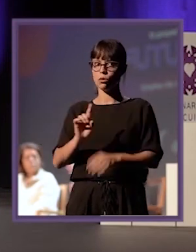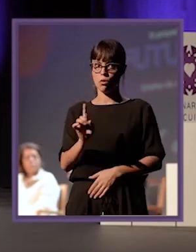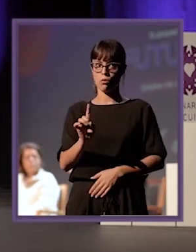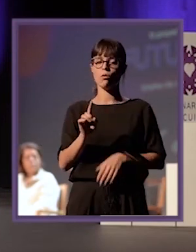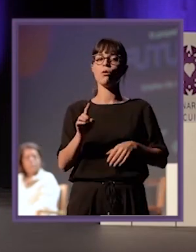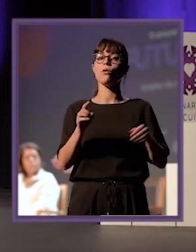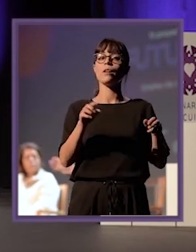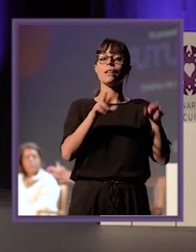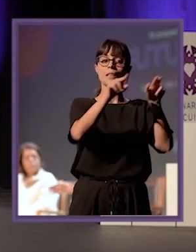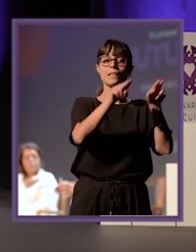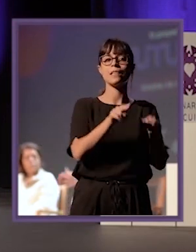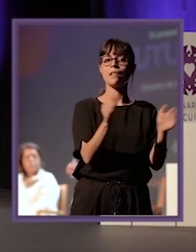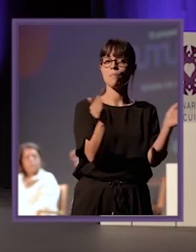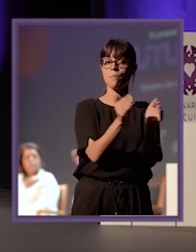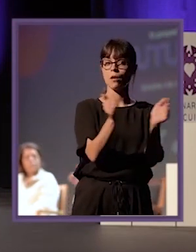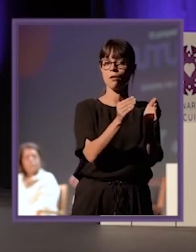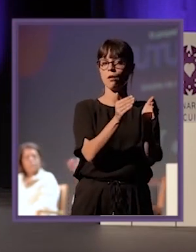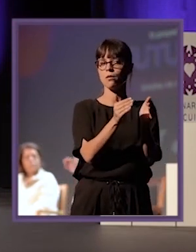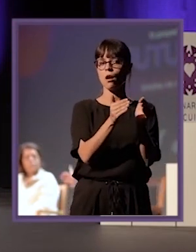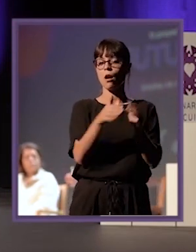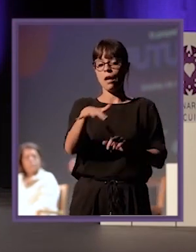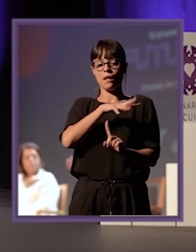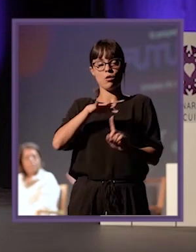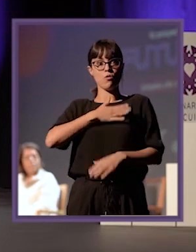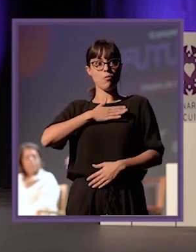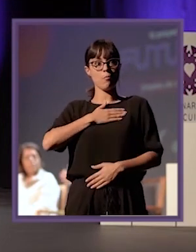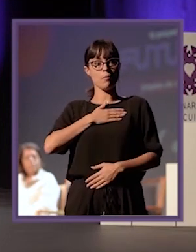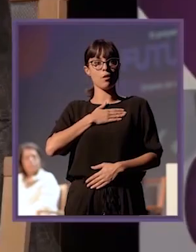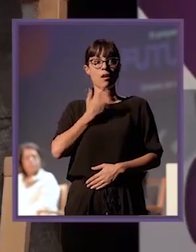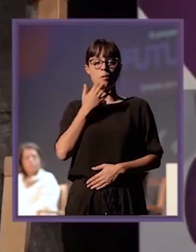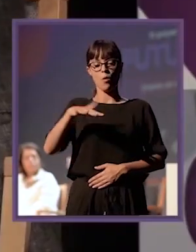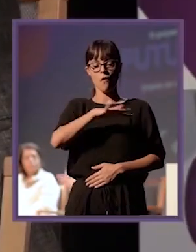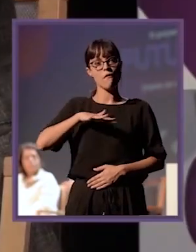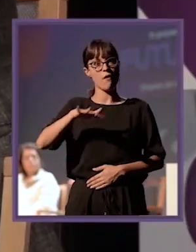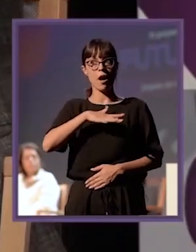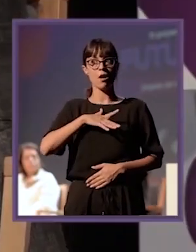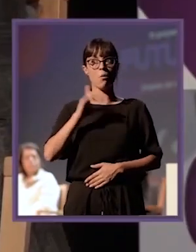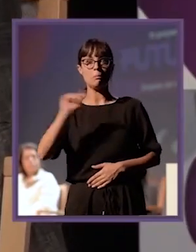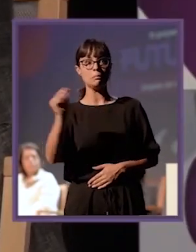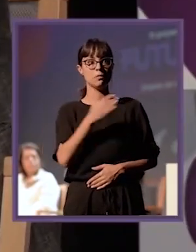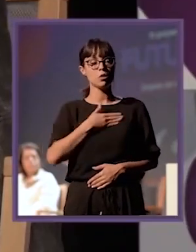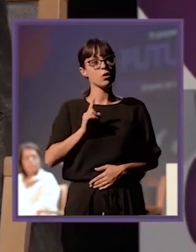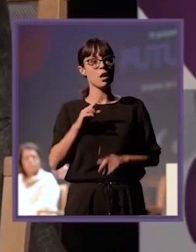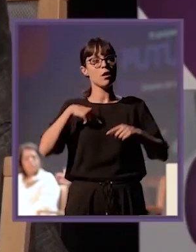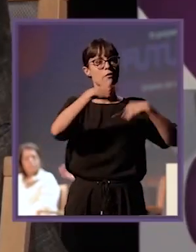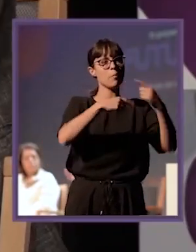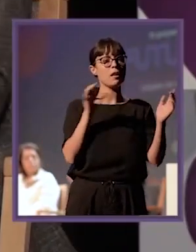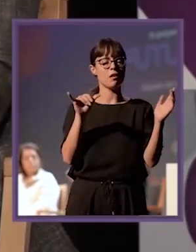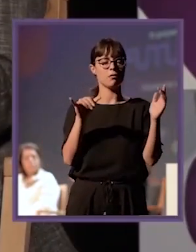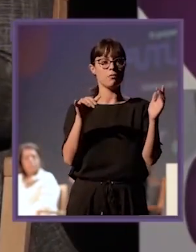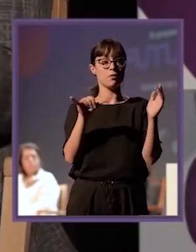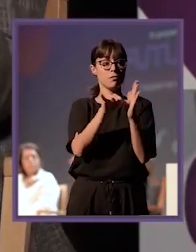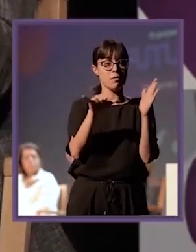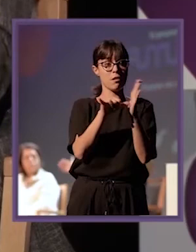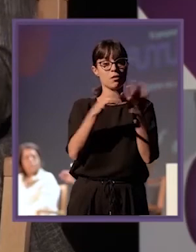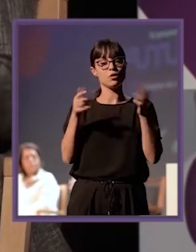la viceconsejera, en su entorno. La gente que no quiera salir de su barrio, de su entorno, de su familia, que pueda tener esa